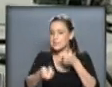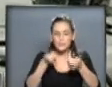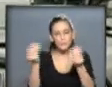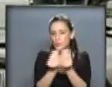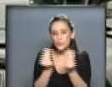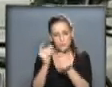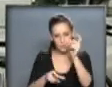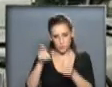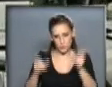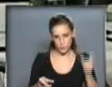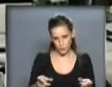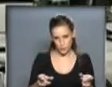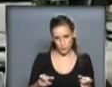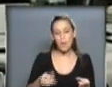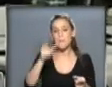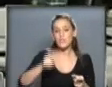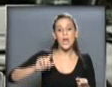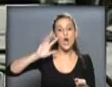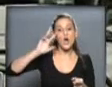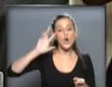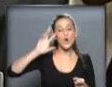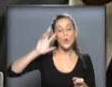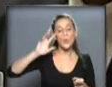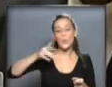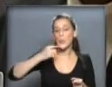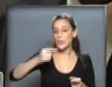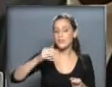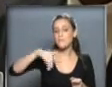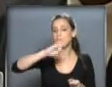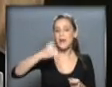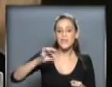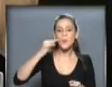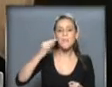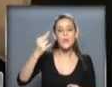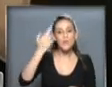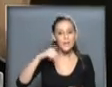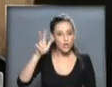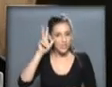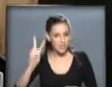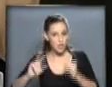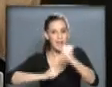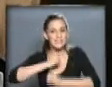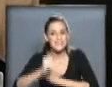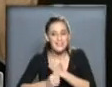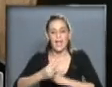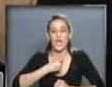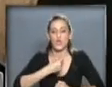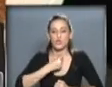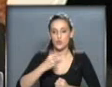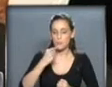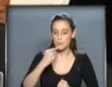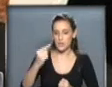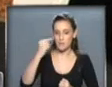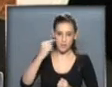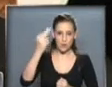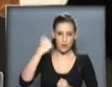86 años, gobernó de facto Guatemala entre marzo de 1982 y agosto de